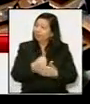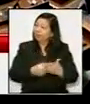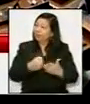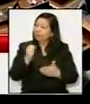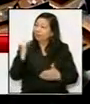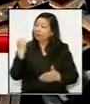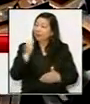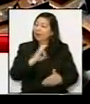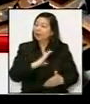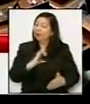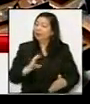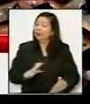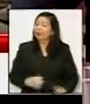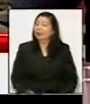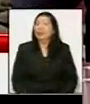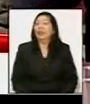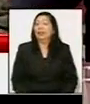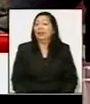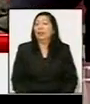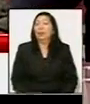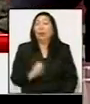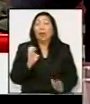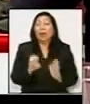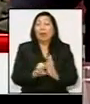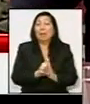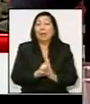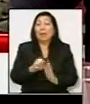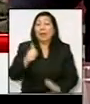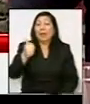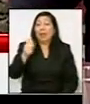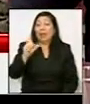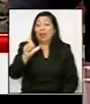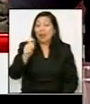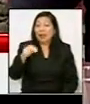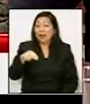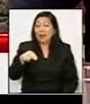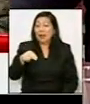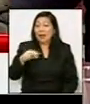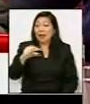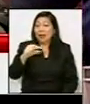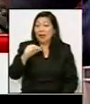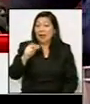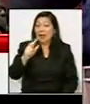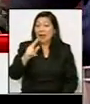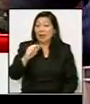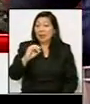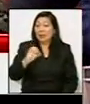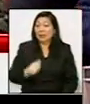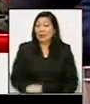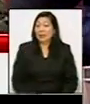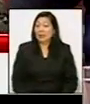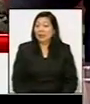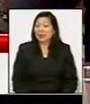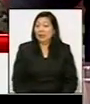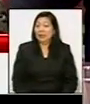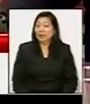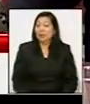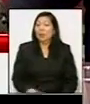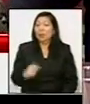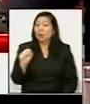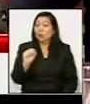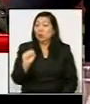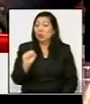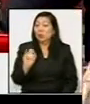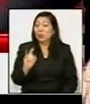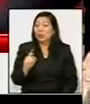poderes del estado por ejemplo el caso de alan garcía el día que fui a este misterio realizaron o al que sólo enviaron recientemente